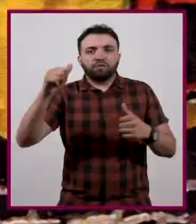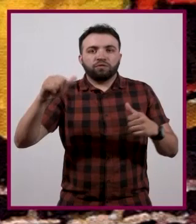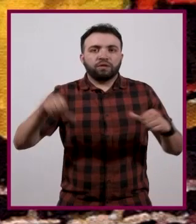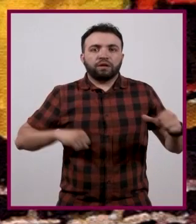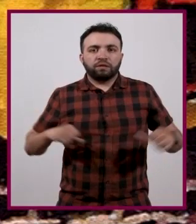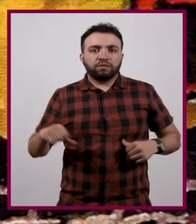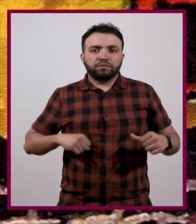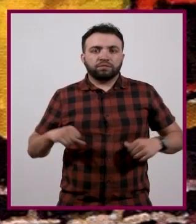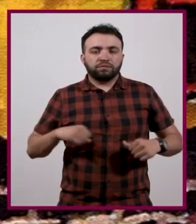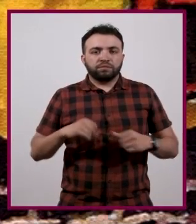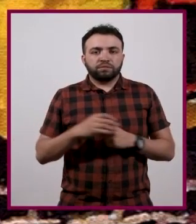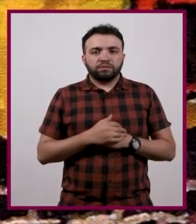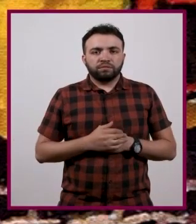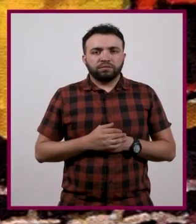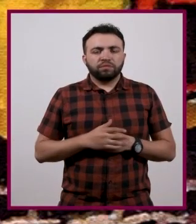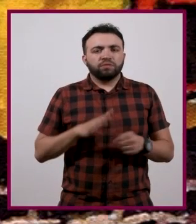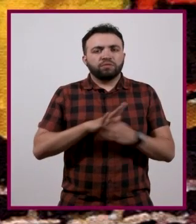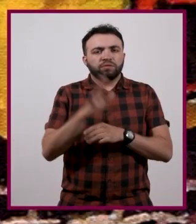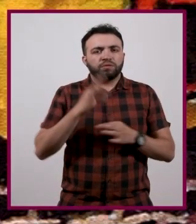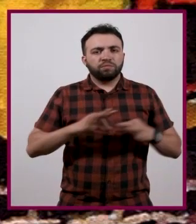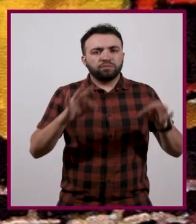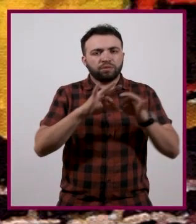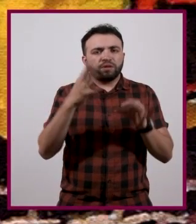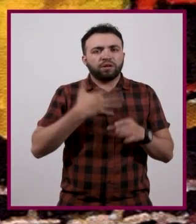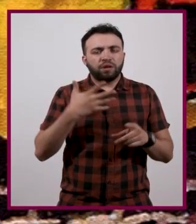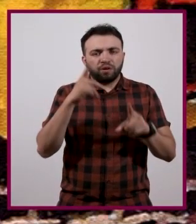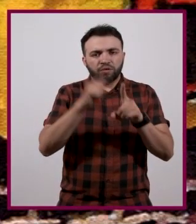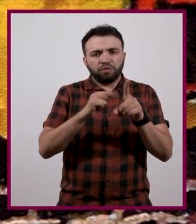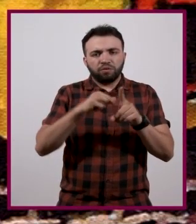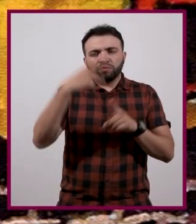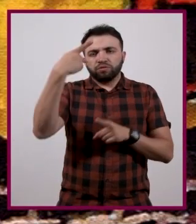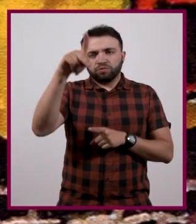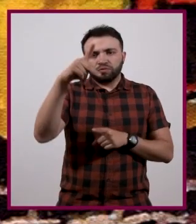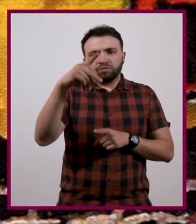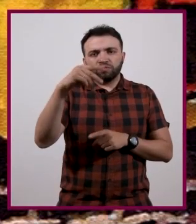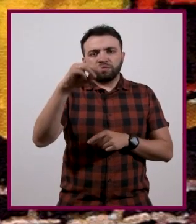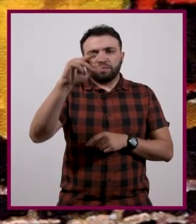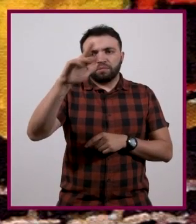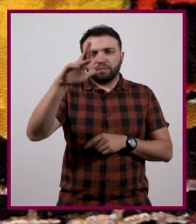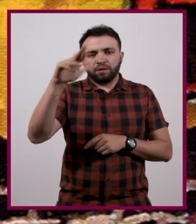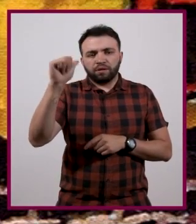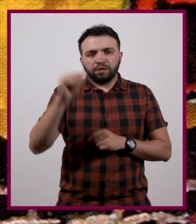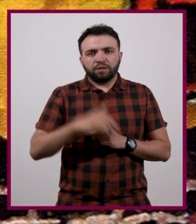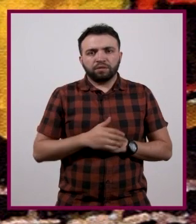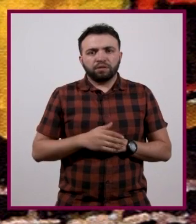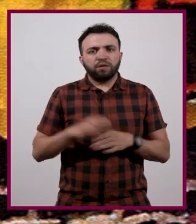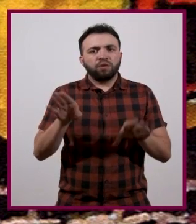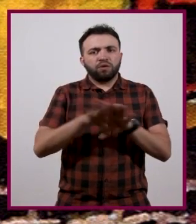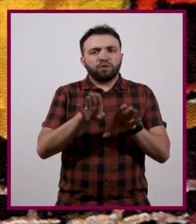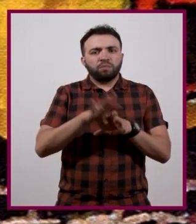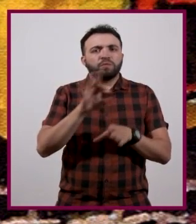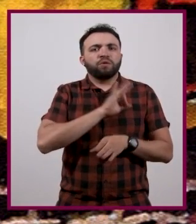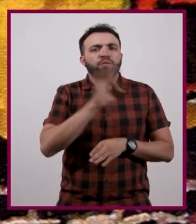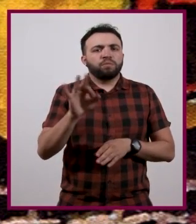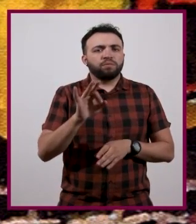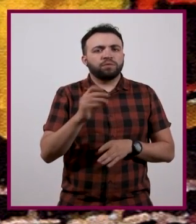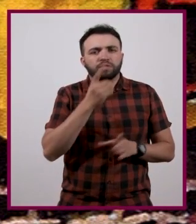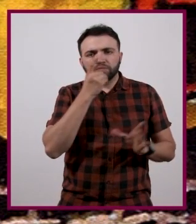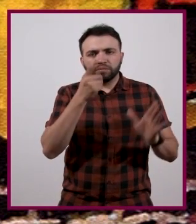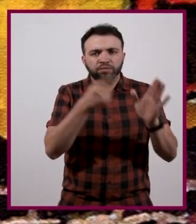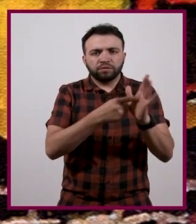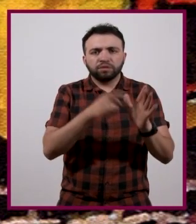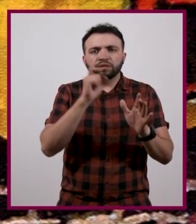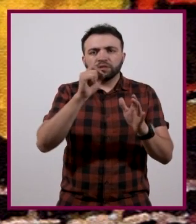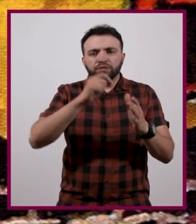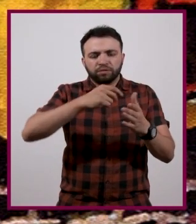periodo. ¿Qué importancia tiene el color en la obra de María Izquierdo? ¿Cómo se puede describir la paleta de color que